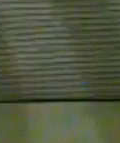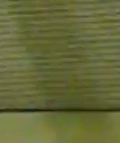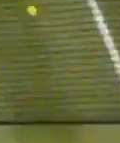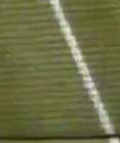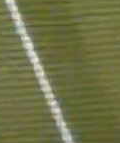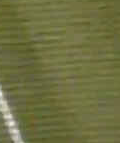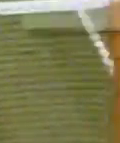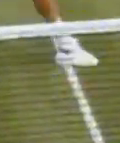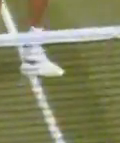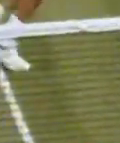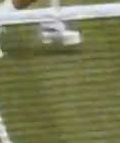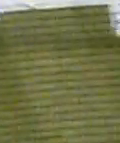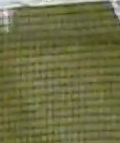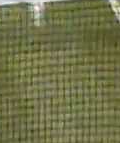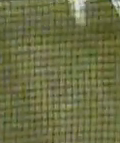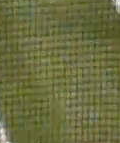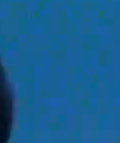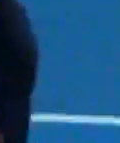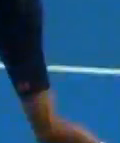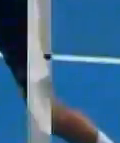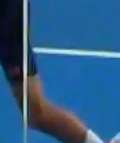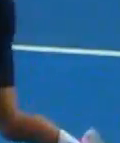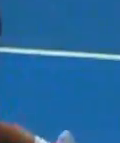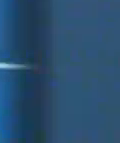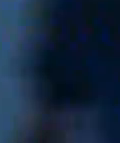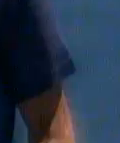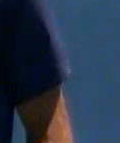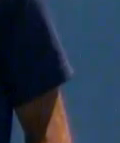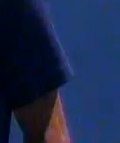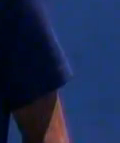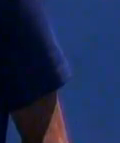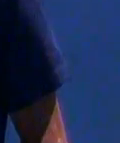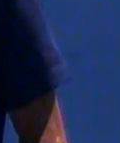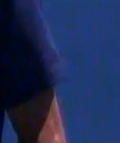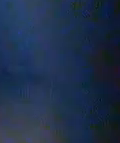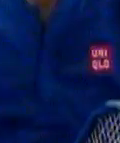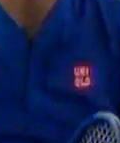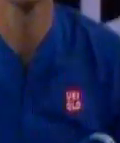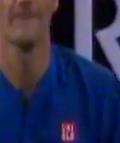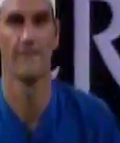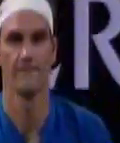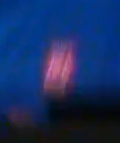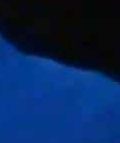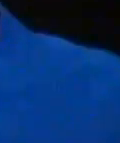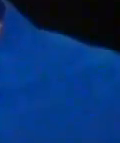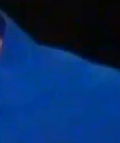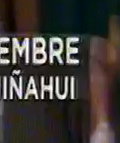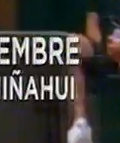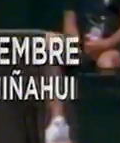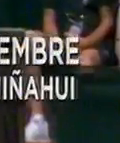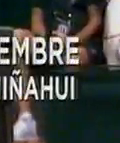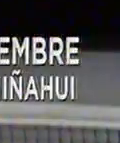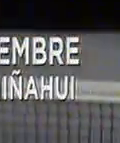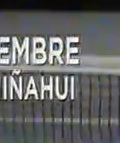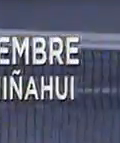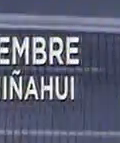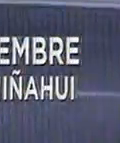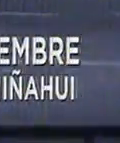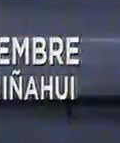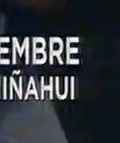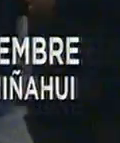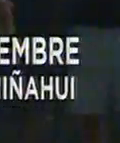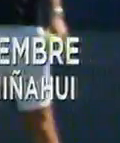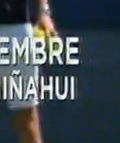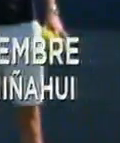Alexander Zverev, por primera vez en Ecuador, en un evento único, la leyenda del tenis, Roger Federer, 24 de